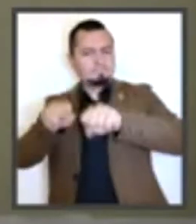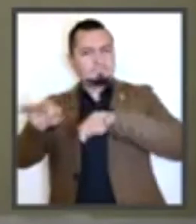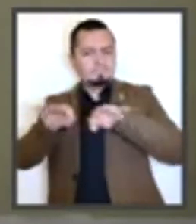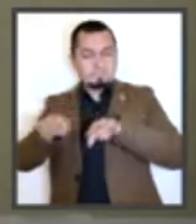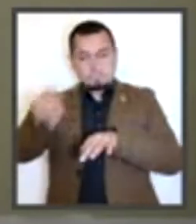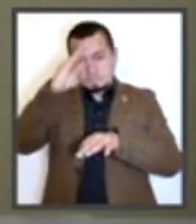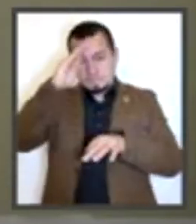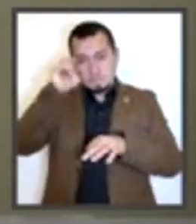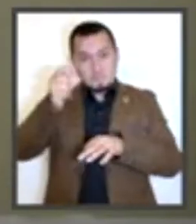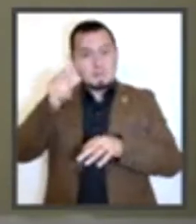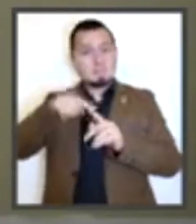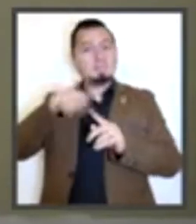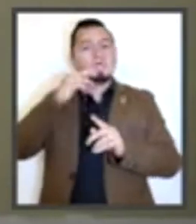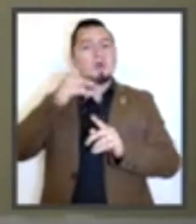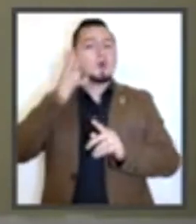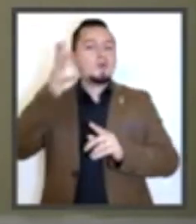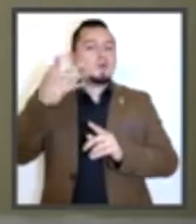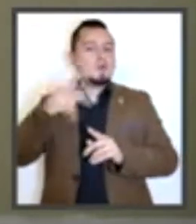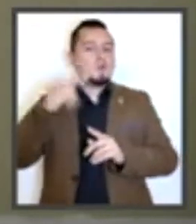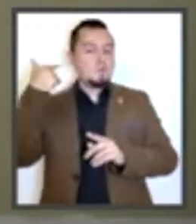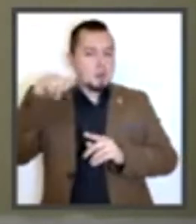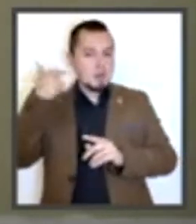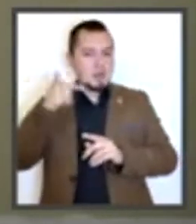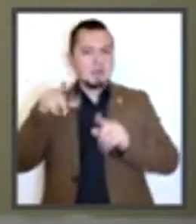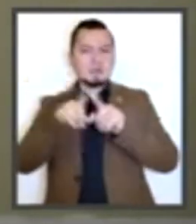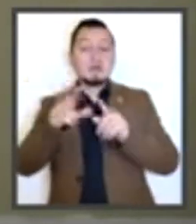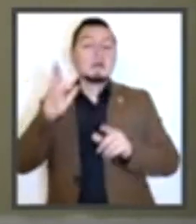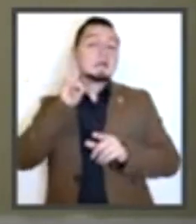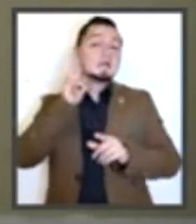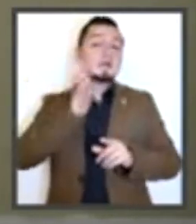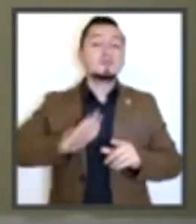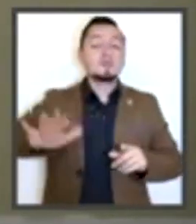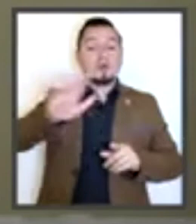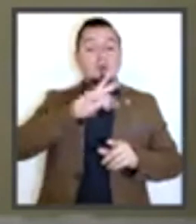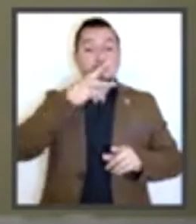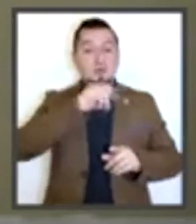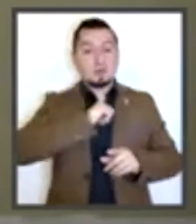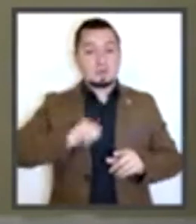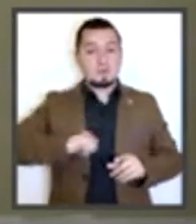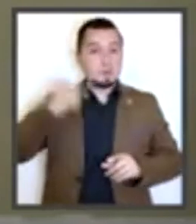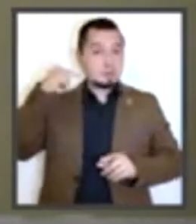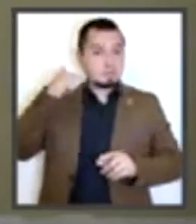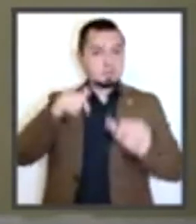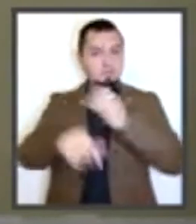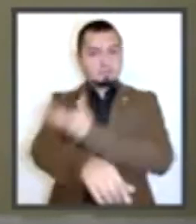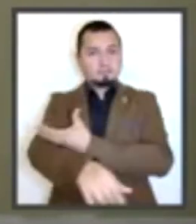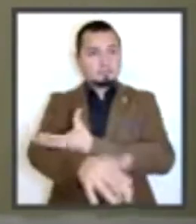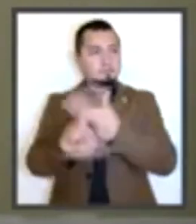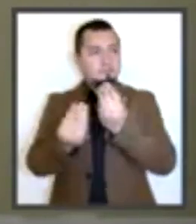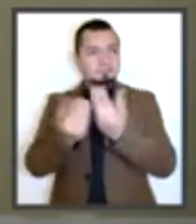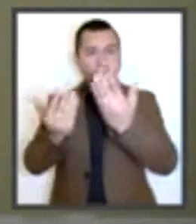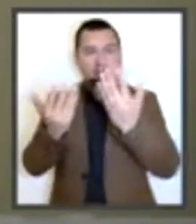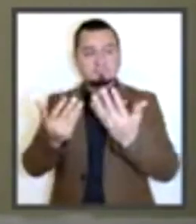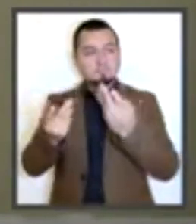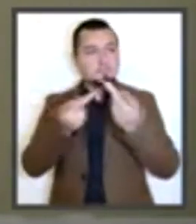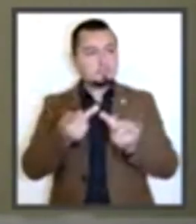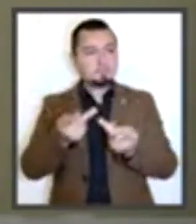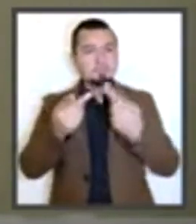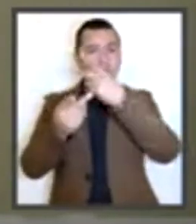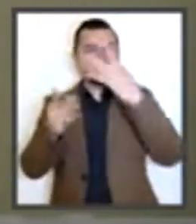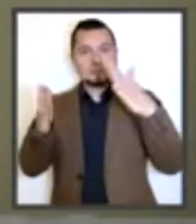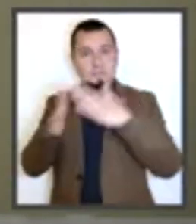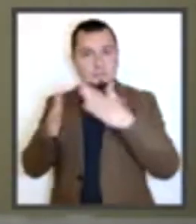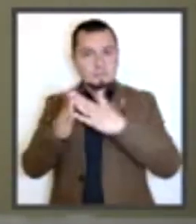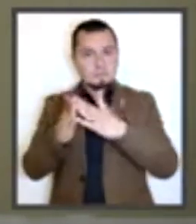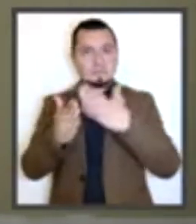definido por el bien de Guadalajara. A las regidoras y regidores del Ayuntamiento de Guadalajara que nos acompañan, la bienvenida a esta su casa,